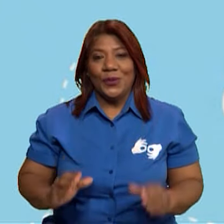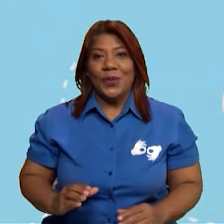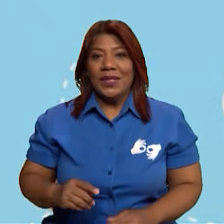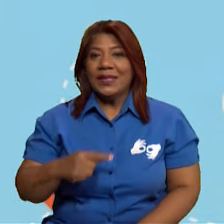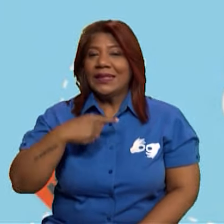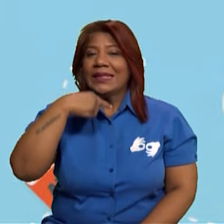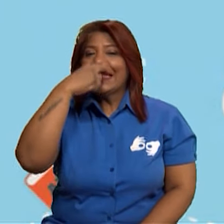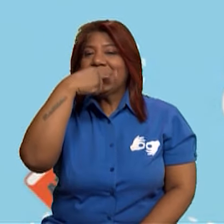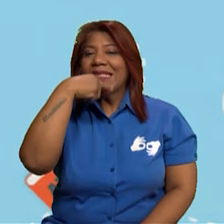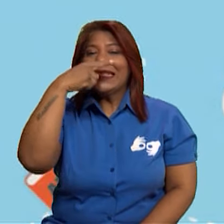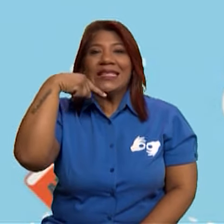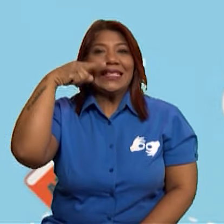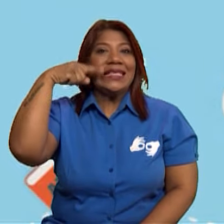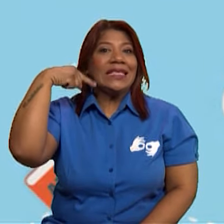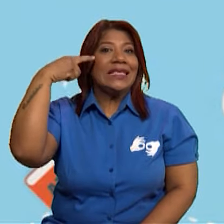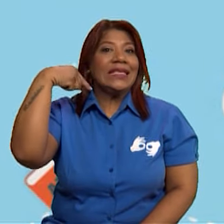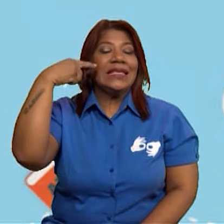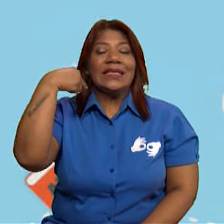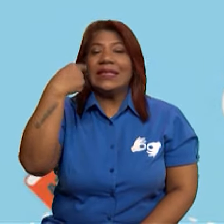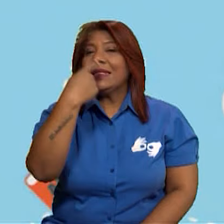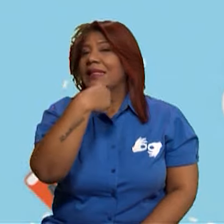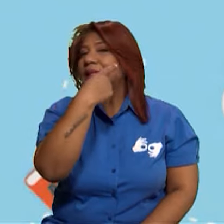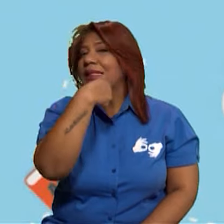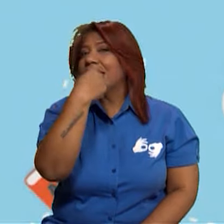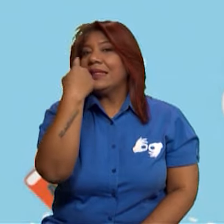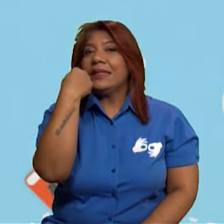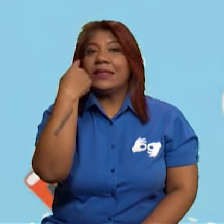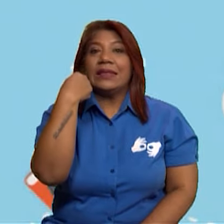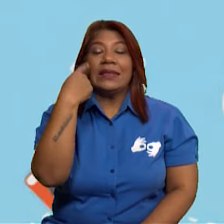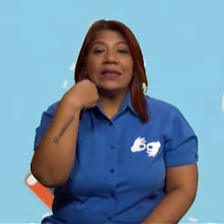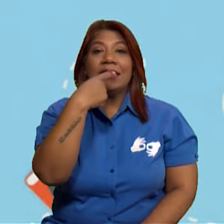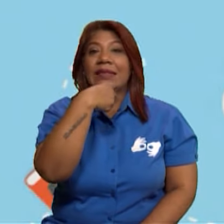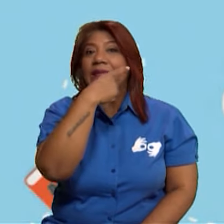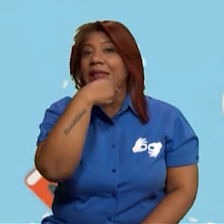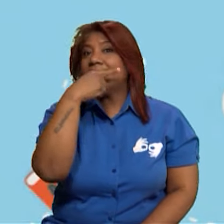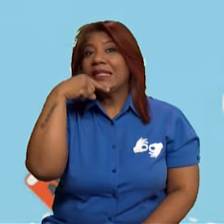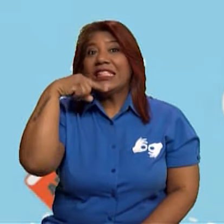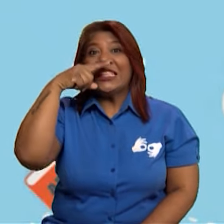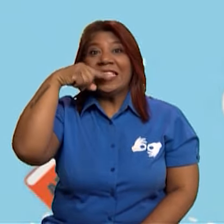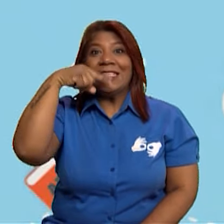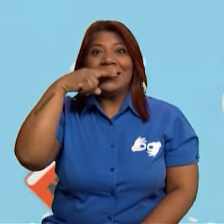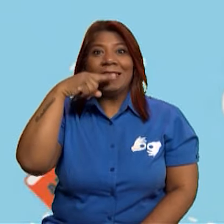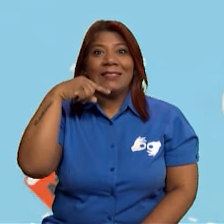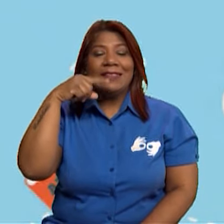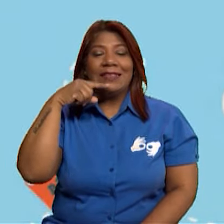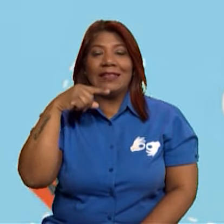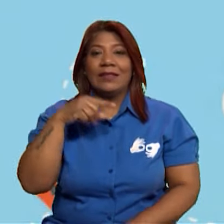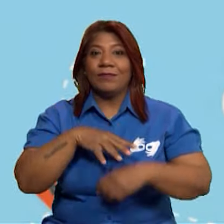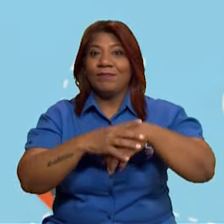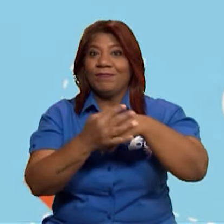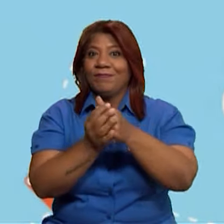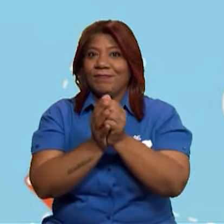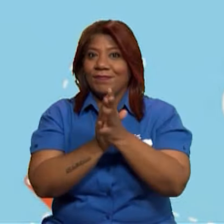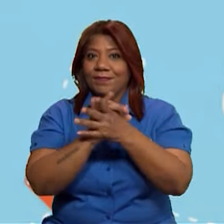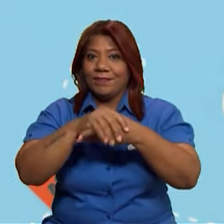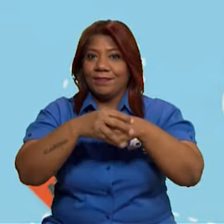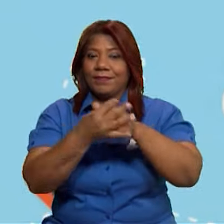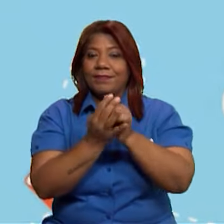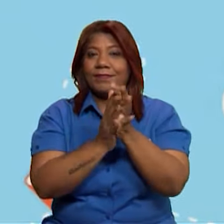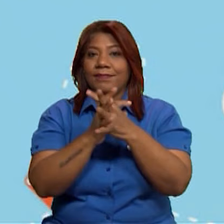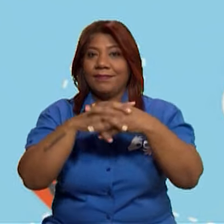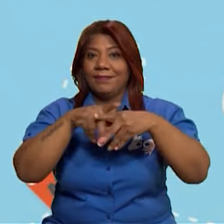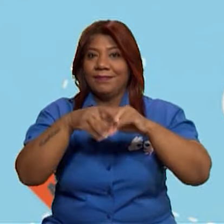cepillarnos los dientes, cortarnos las uñas, lavar las manos. No solo con